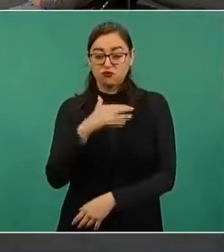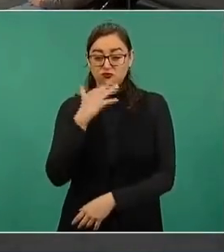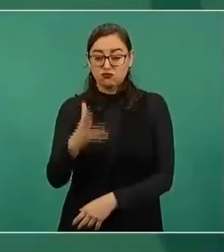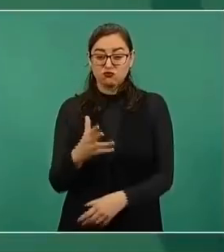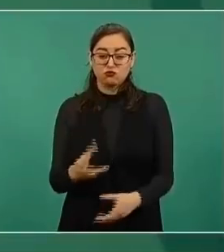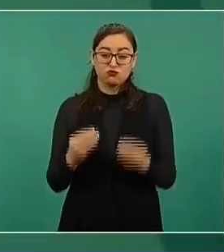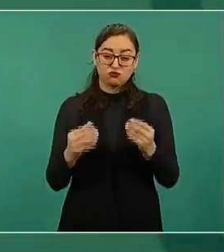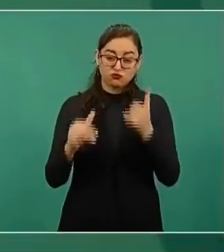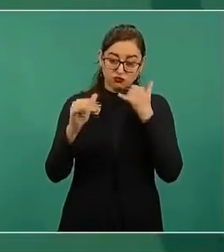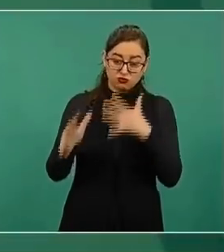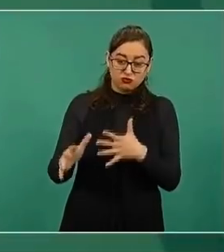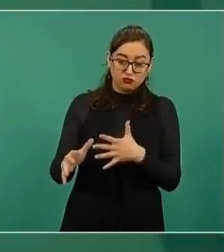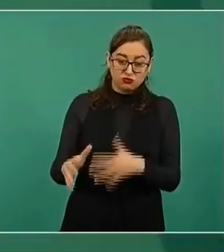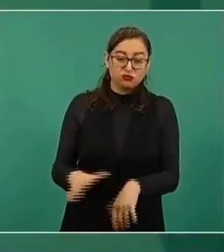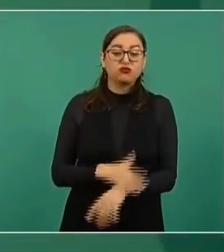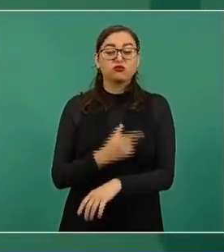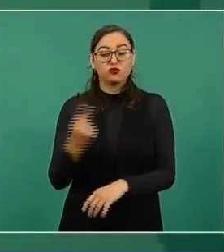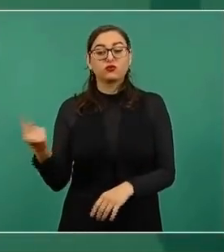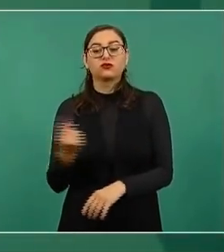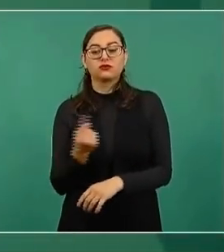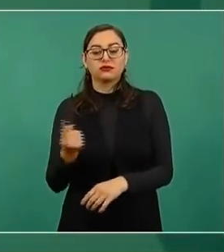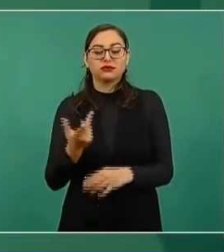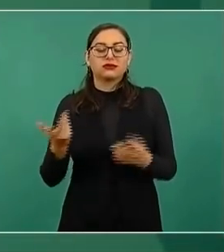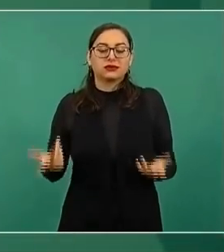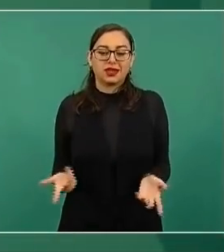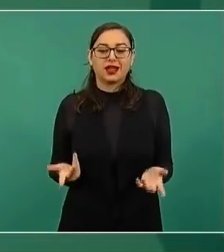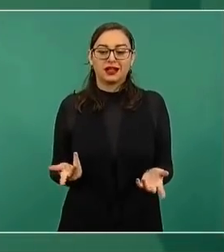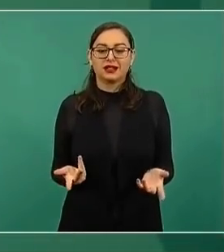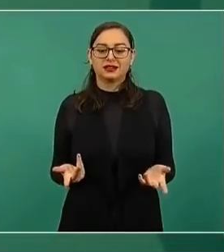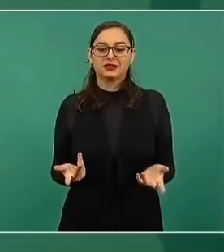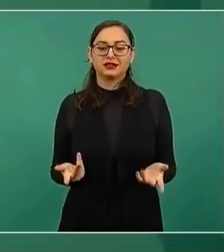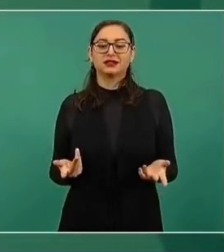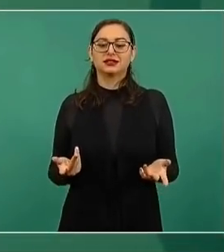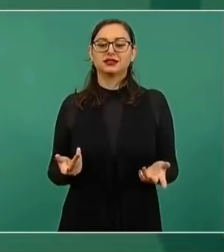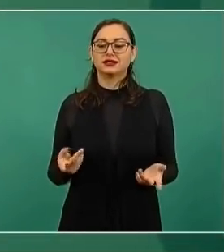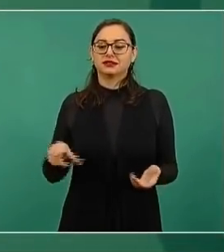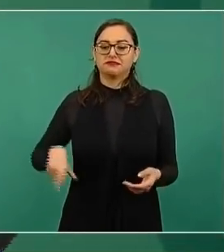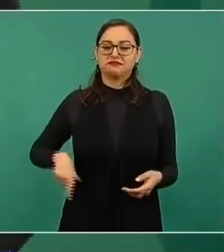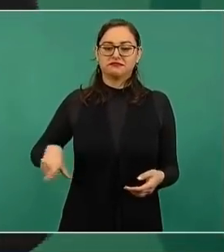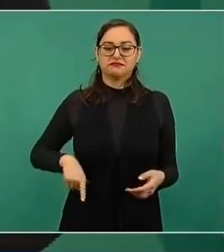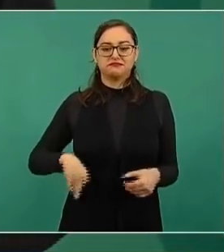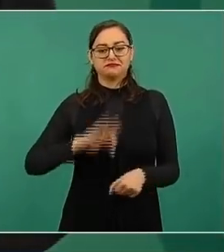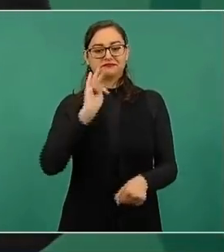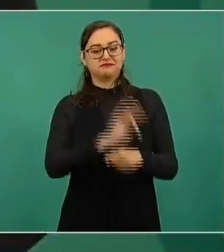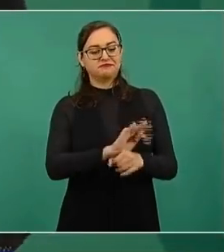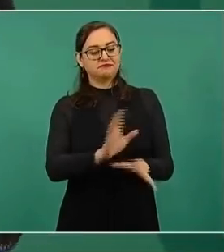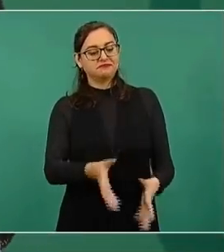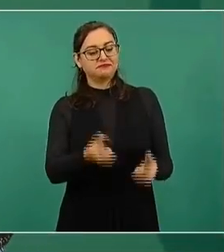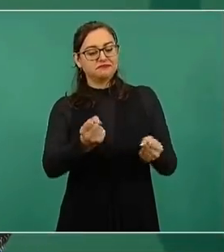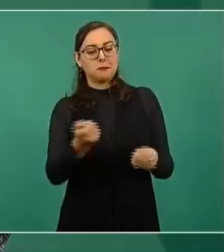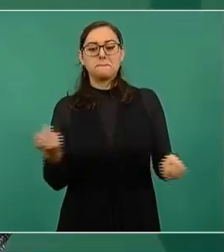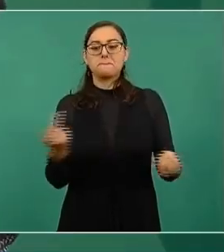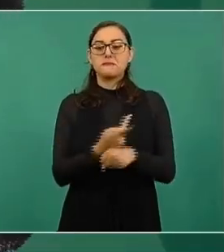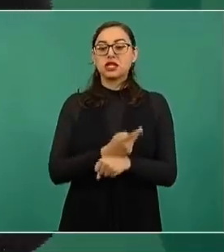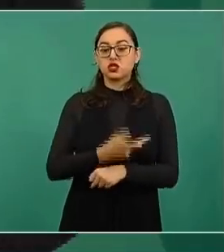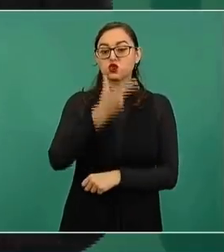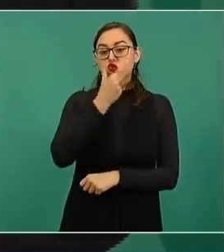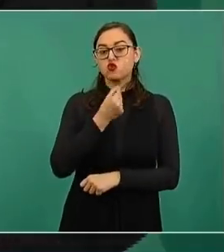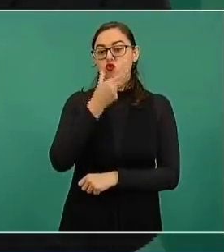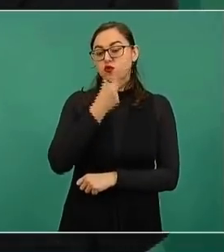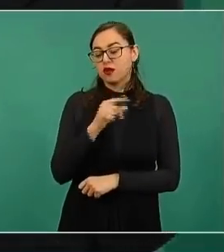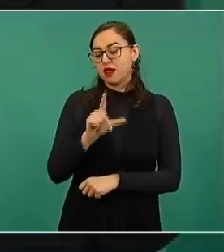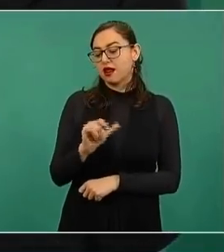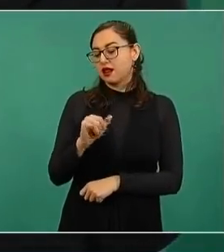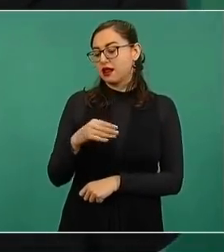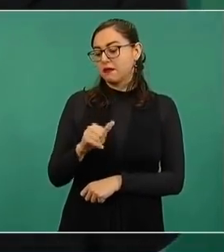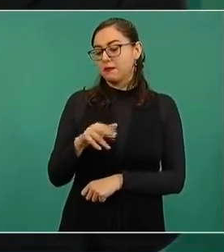ya se sabía que iba a haber ese rescate. El hermano de Limantur, que era un financiero